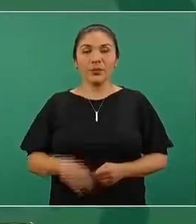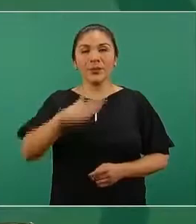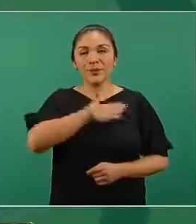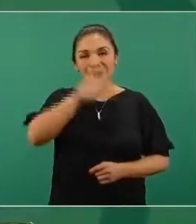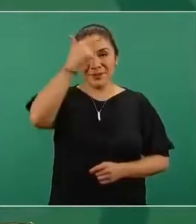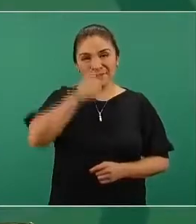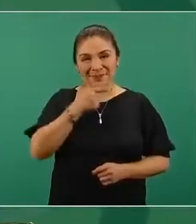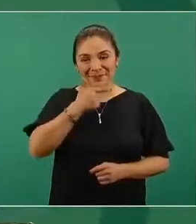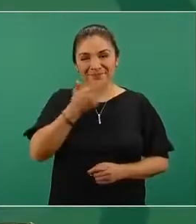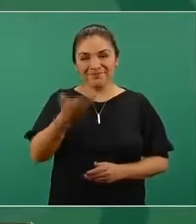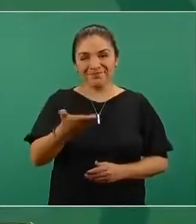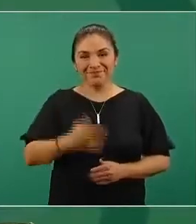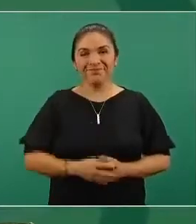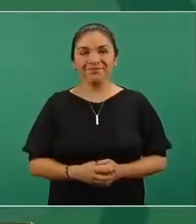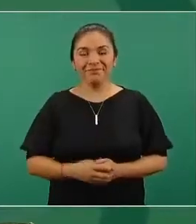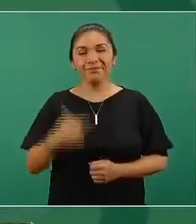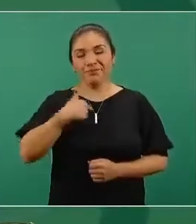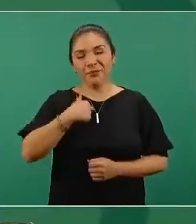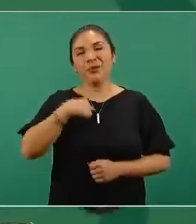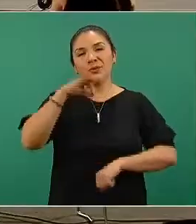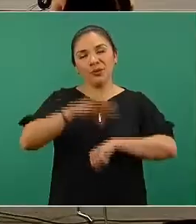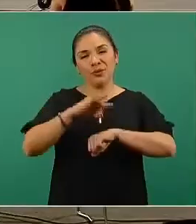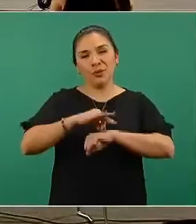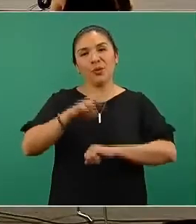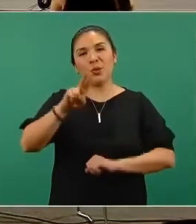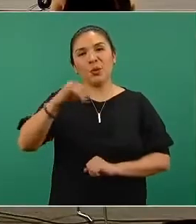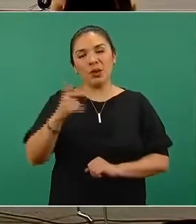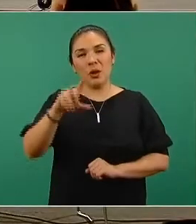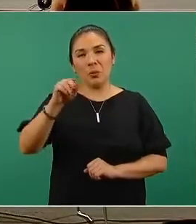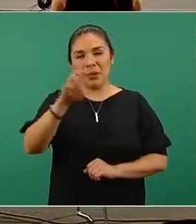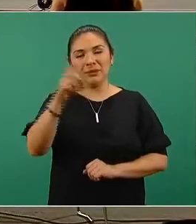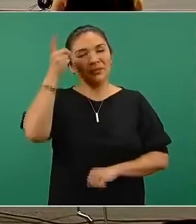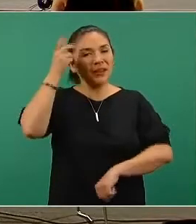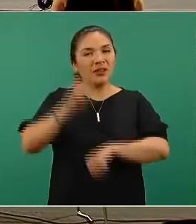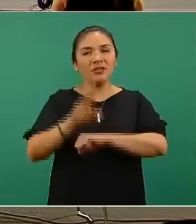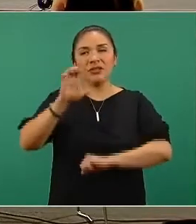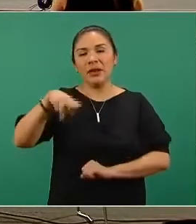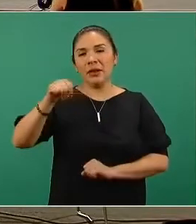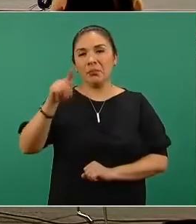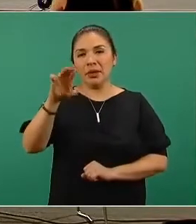Buenas noches, soy el doctor López Ridaura, director del Senapresi, y vengo